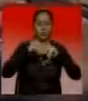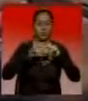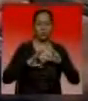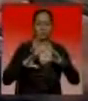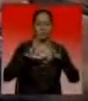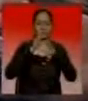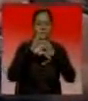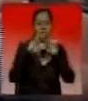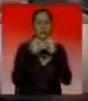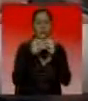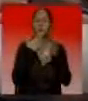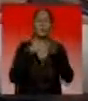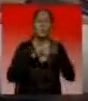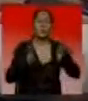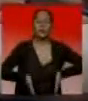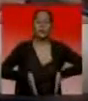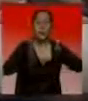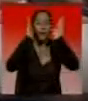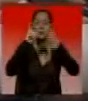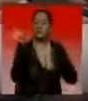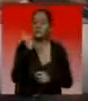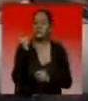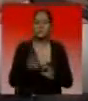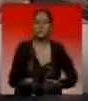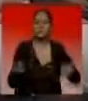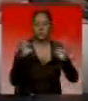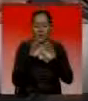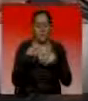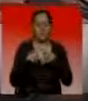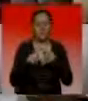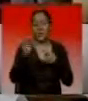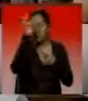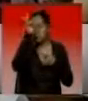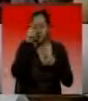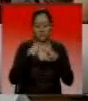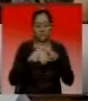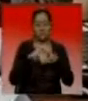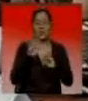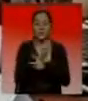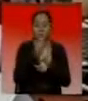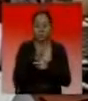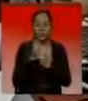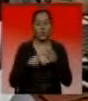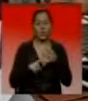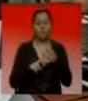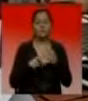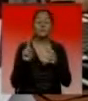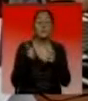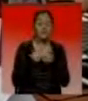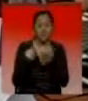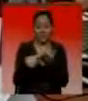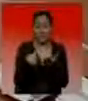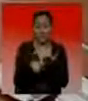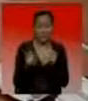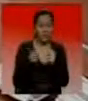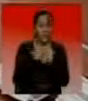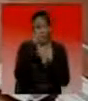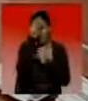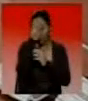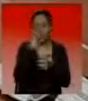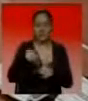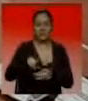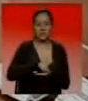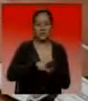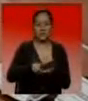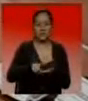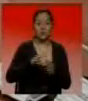ejemplo, vías, la necesidad de reconstruir hospitales, escuelas. El informe para Primer Debate no estaría listo esta semana, pues los miembros